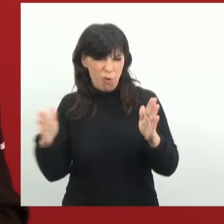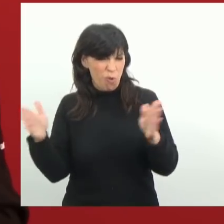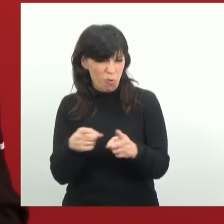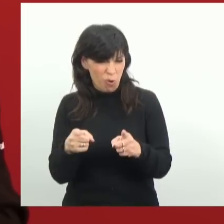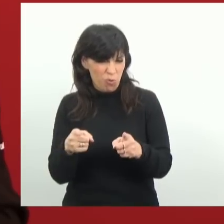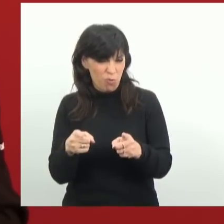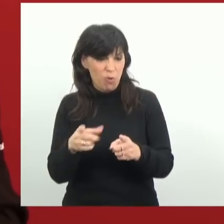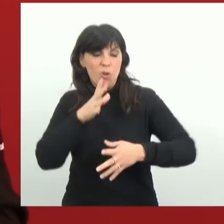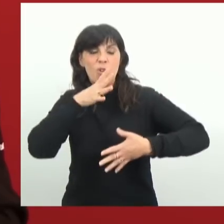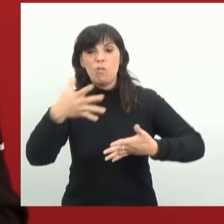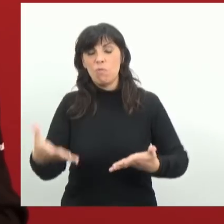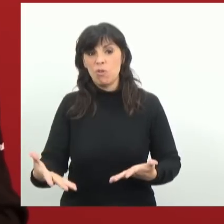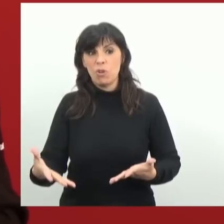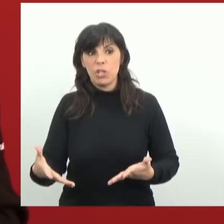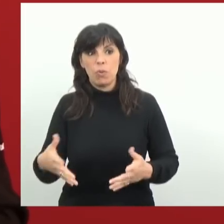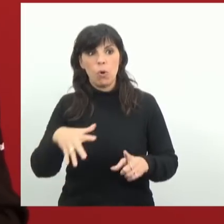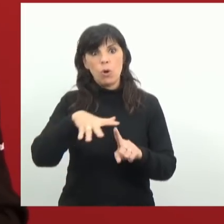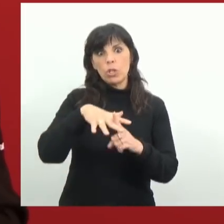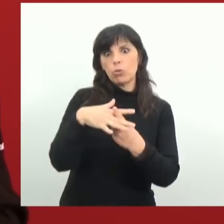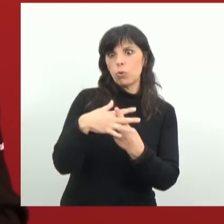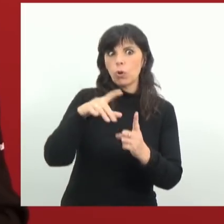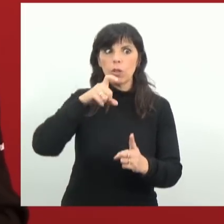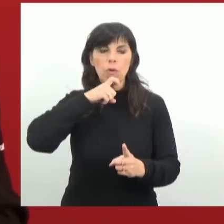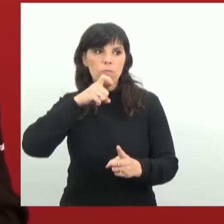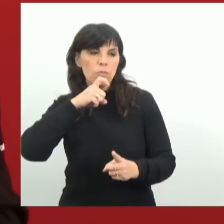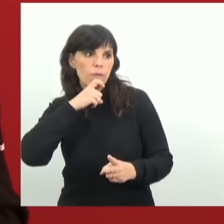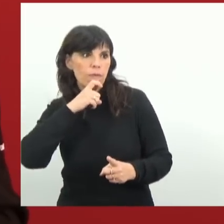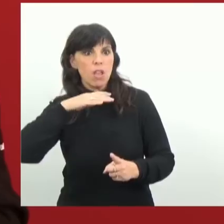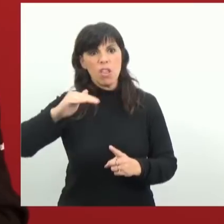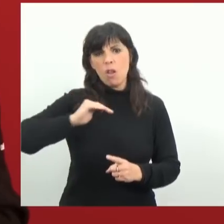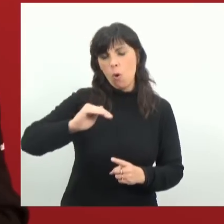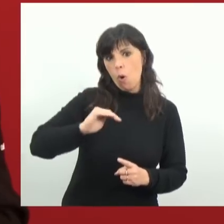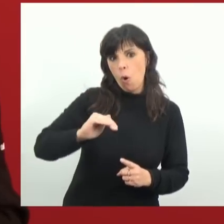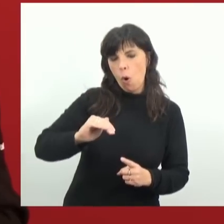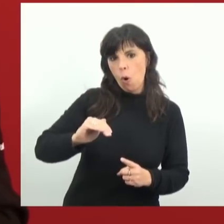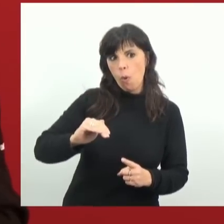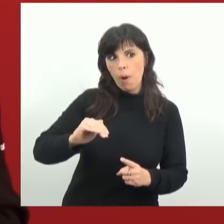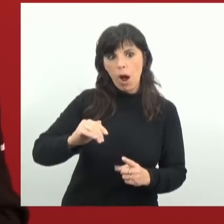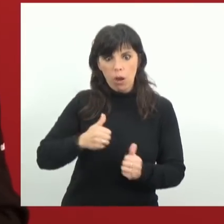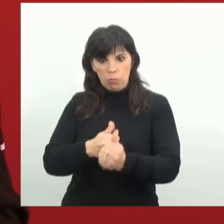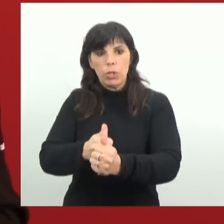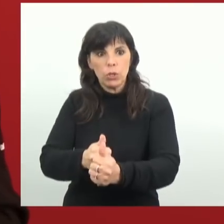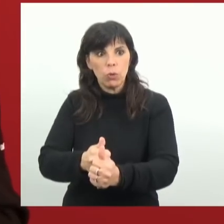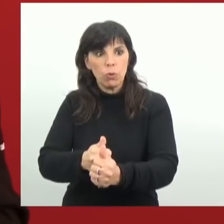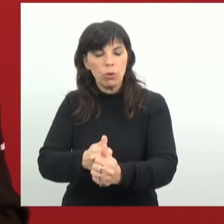la persecución por causa de la palabra, luego